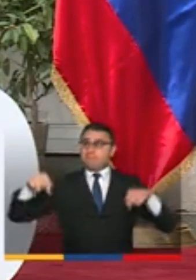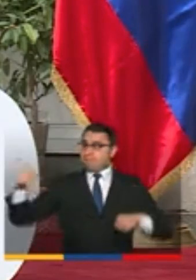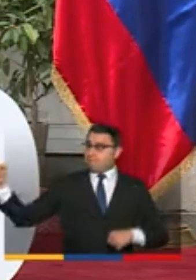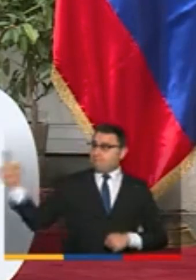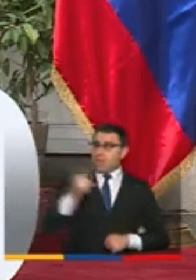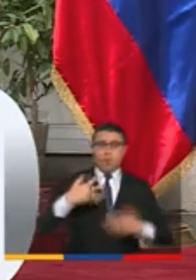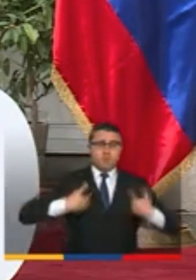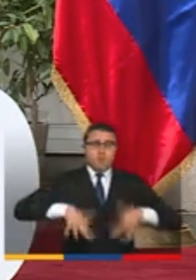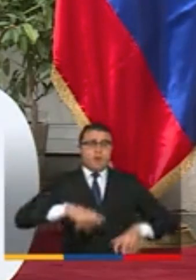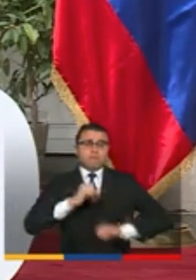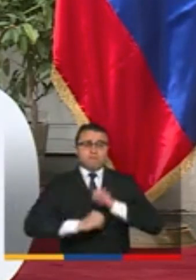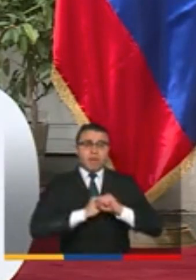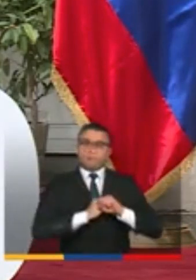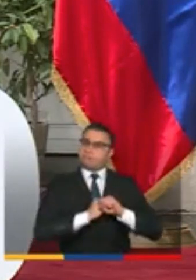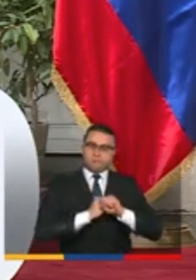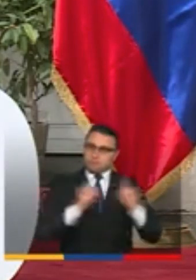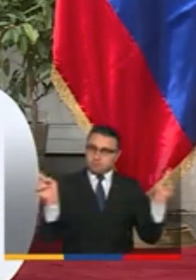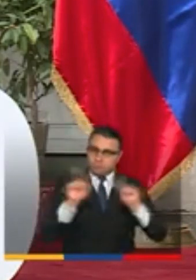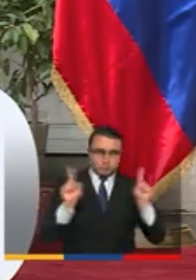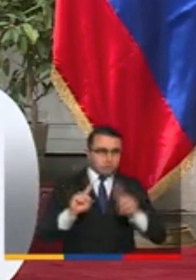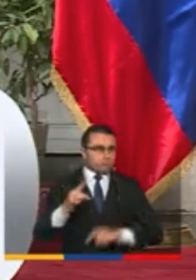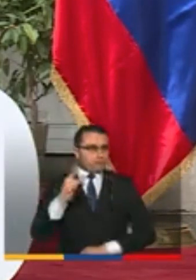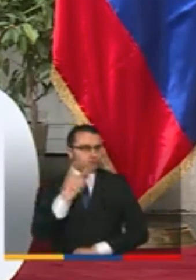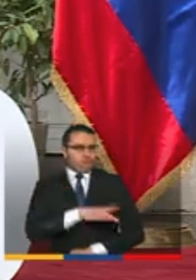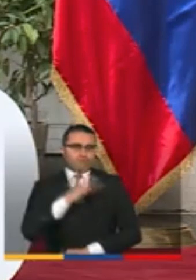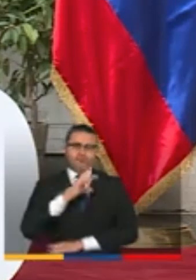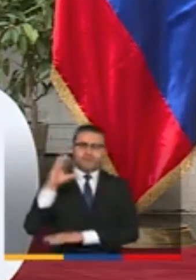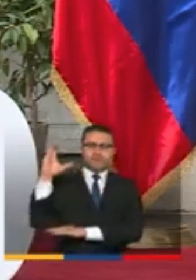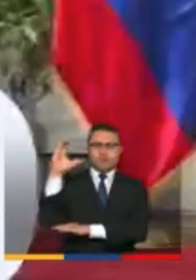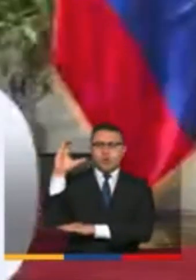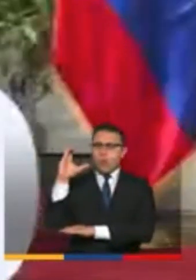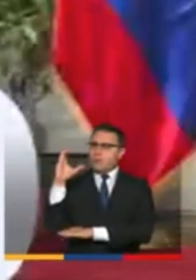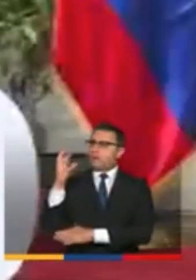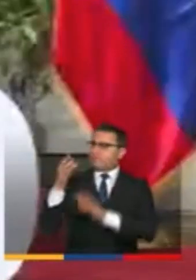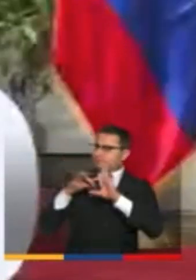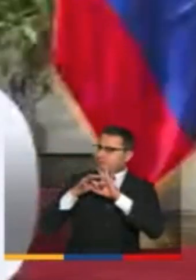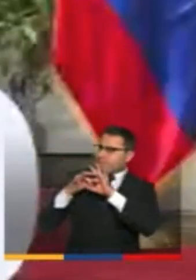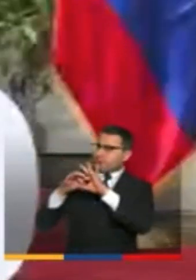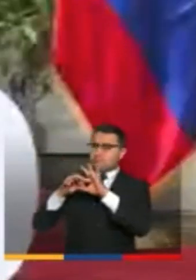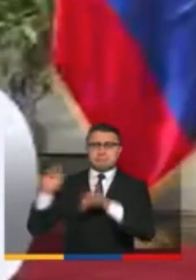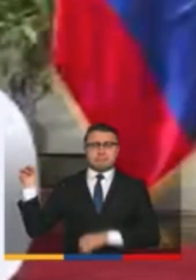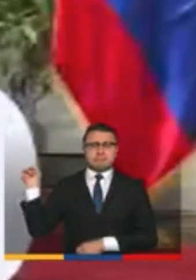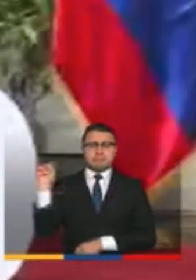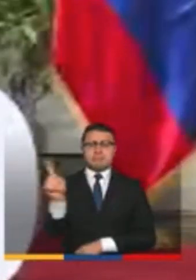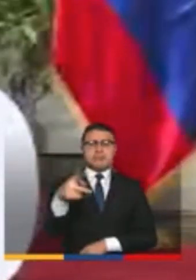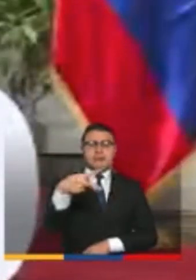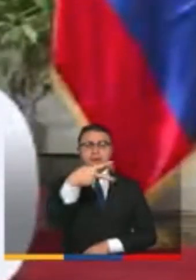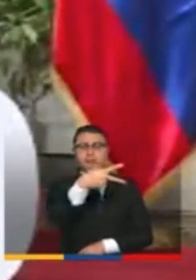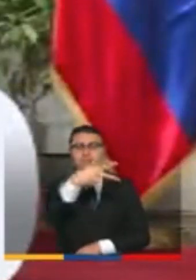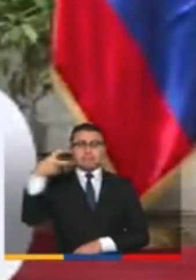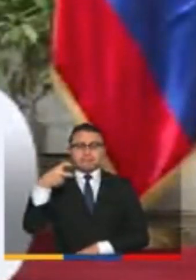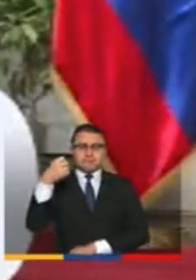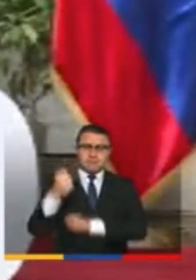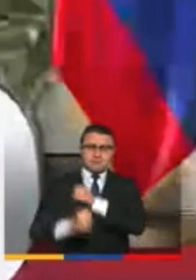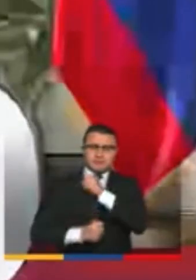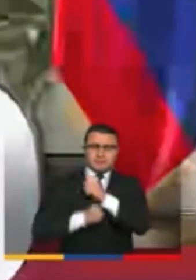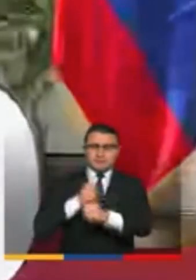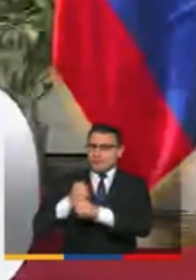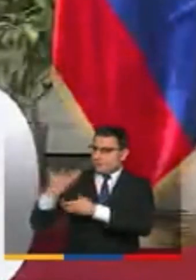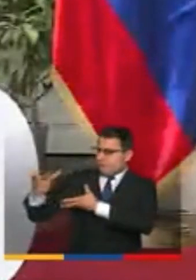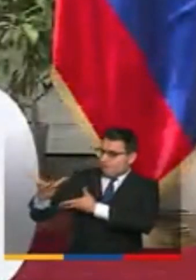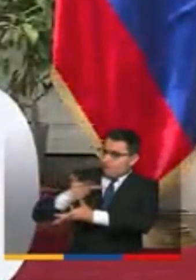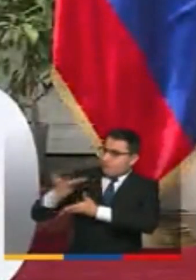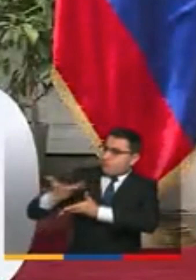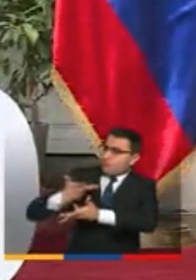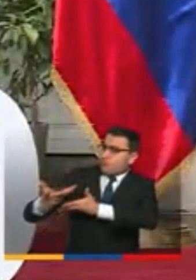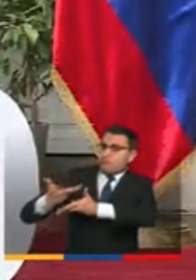visita. Chile y Colombia cumplen este año 200 años de relaciones